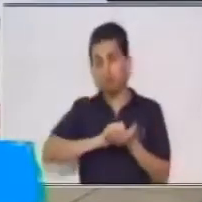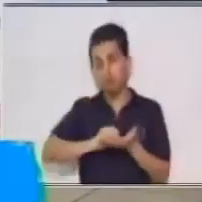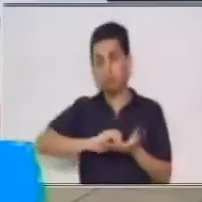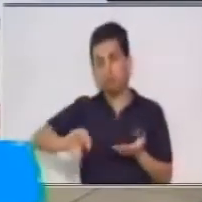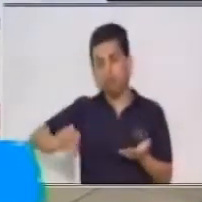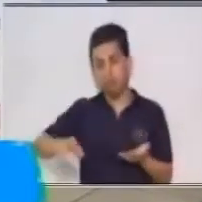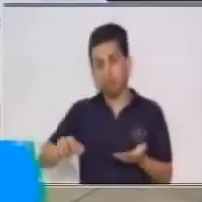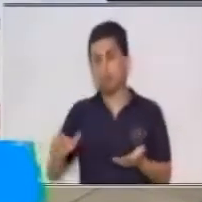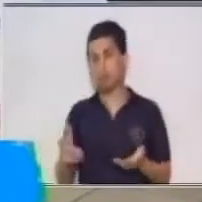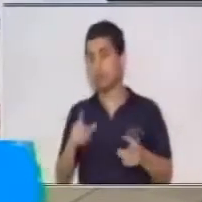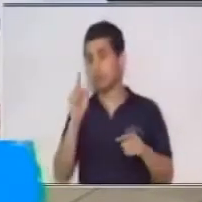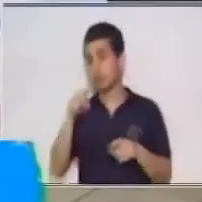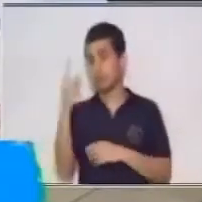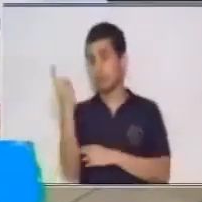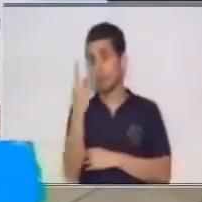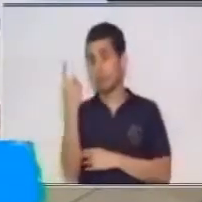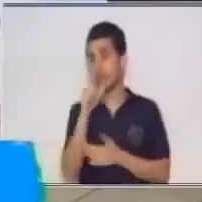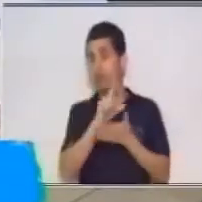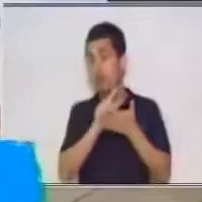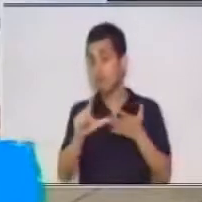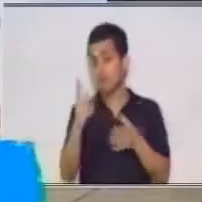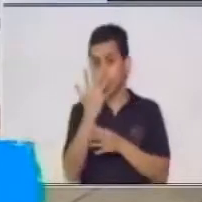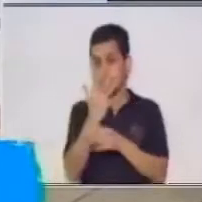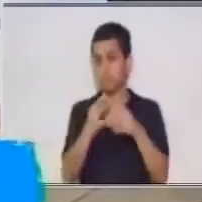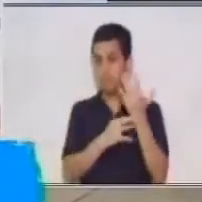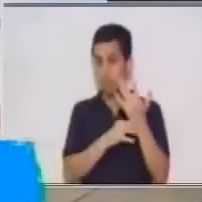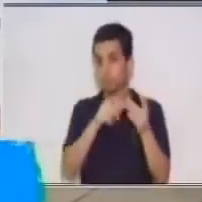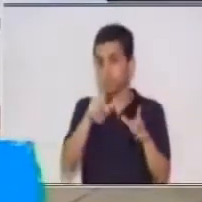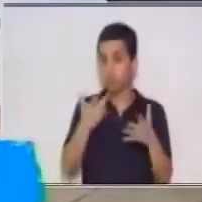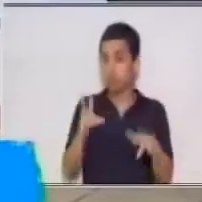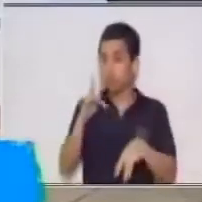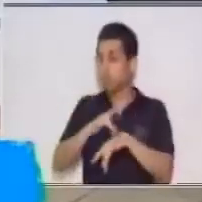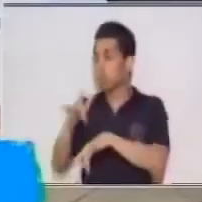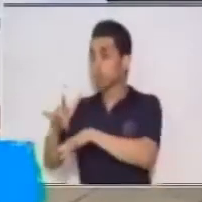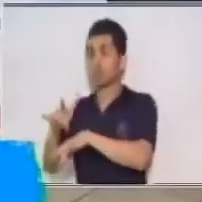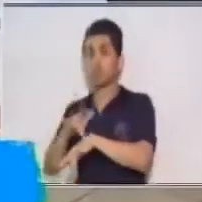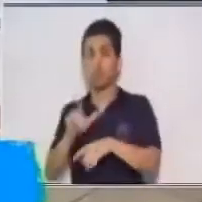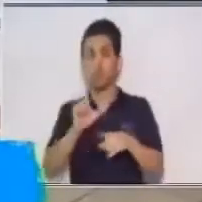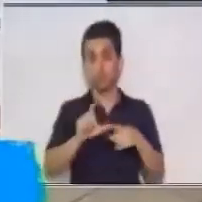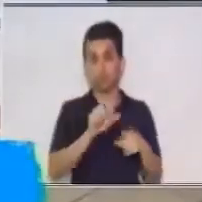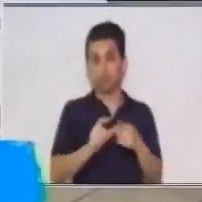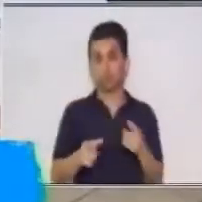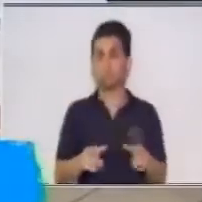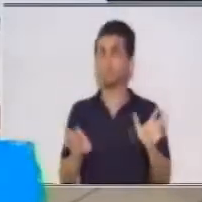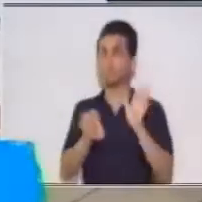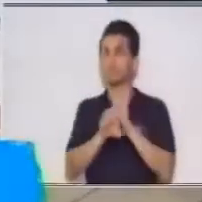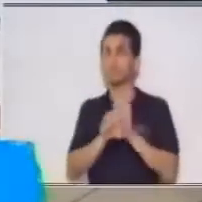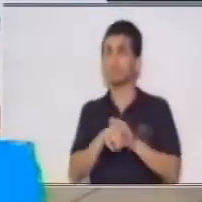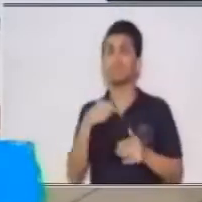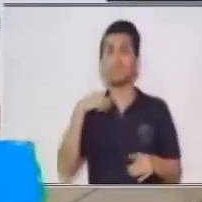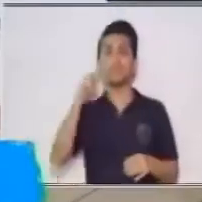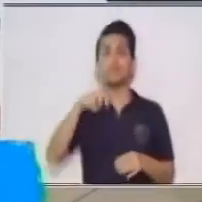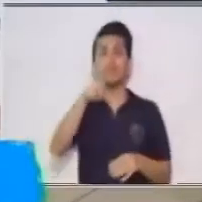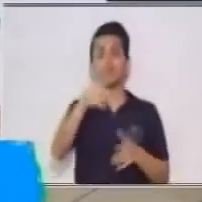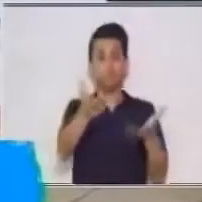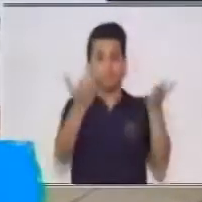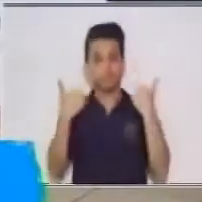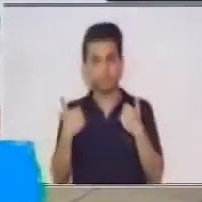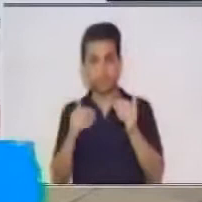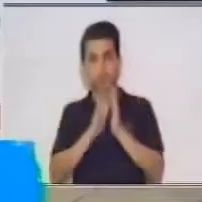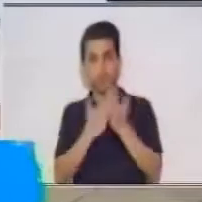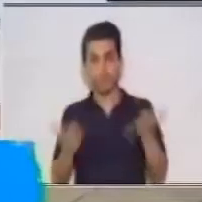higiene de nuestras manos. Recuerda que vas a utilizar diferentes objetos. Por ejemplo, ahorita necesito que tengas a la mano tu cuaderno de